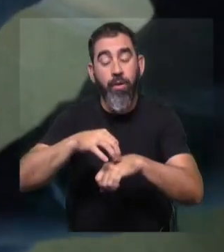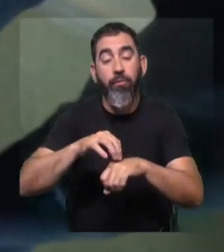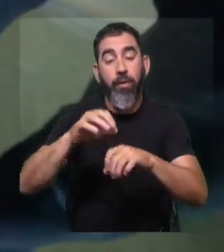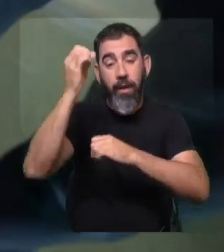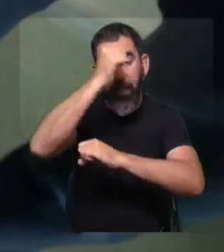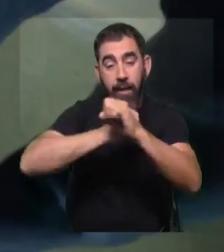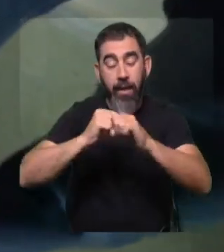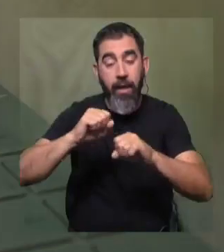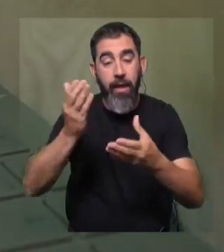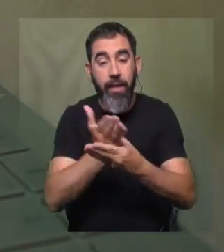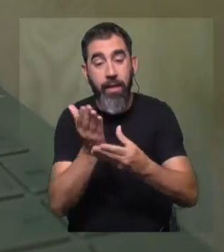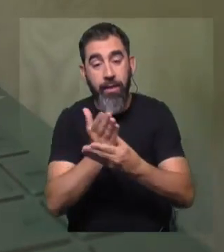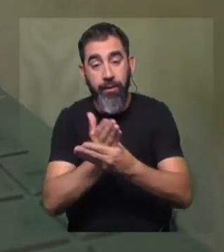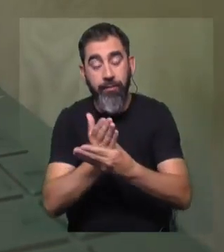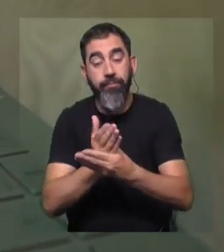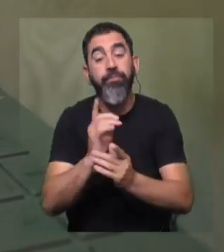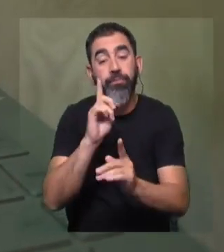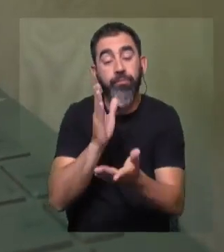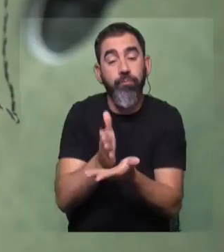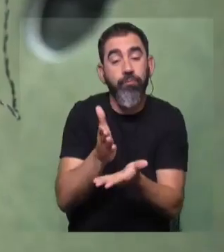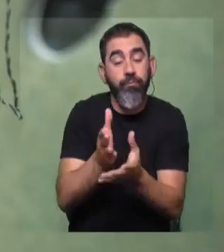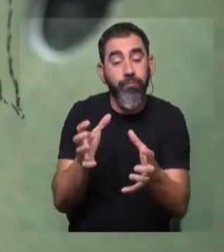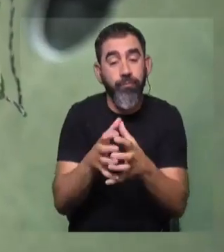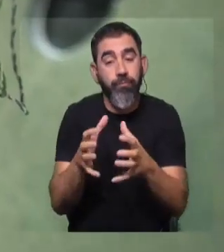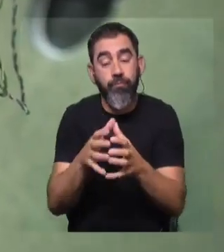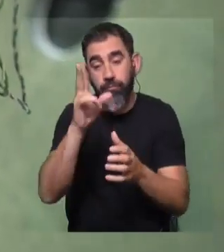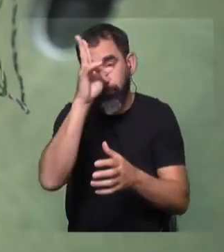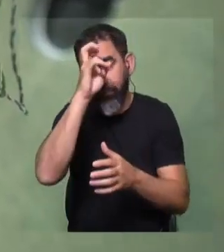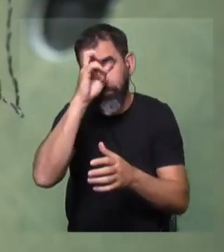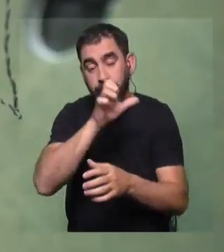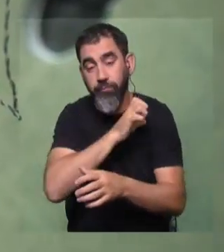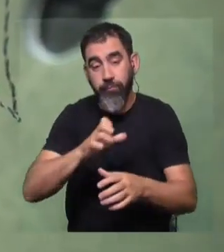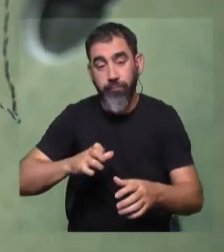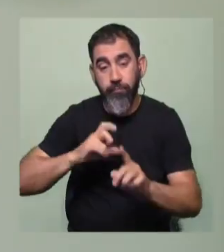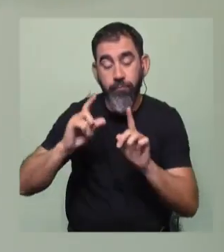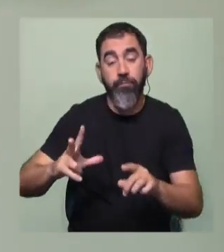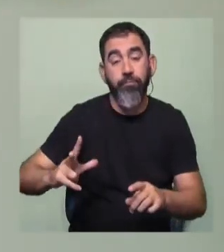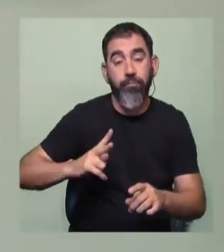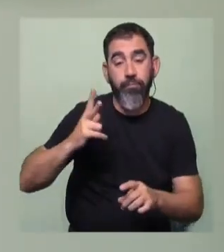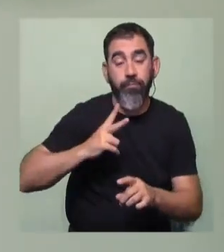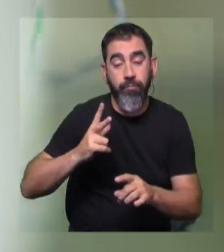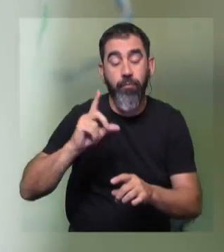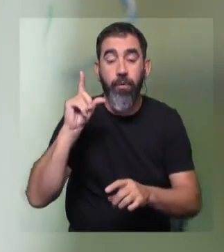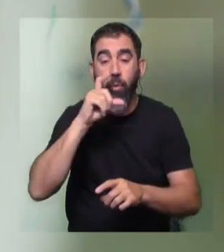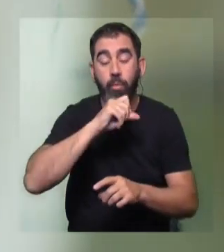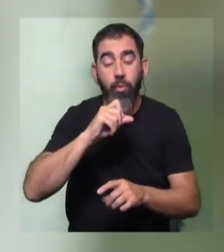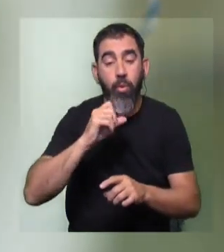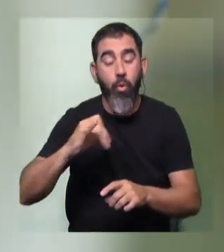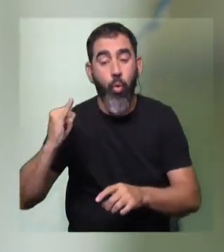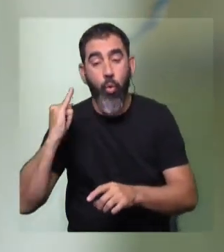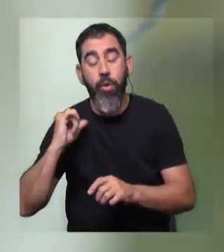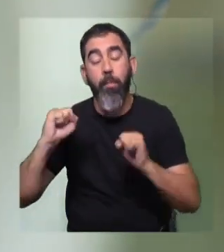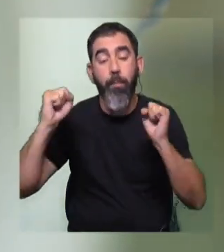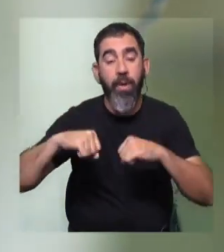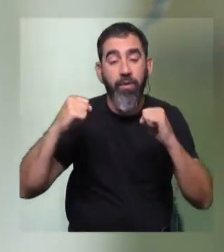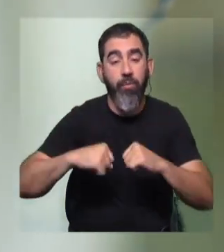diseño y usabilidad, y la colaboración con grupos hospitales estatales y privados en Tacuarembó, Rosario y